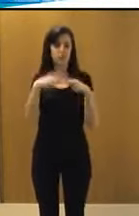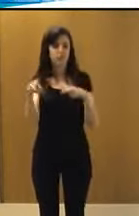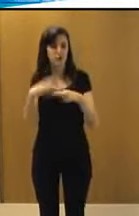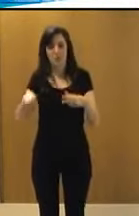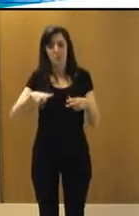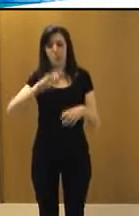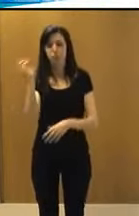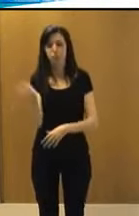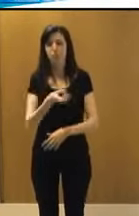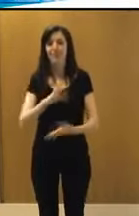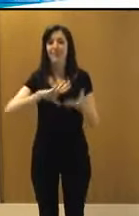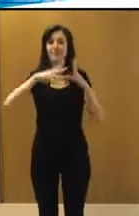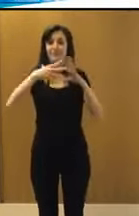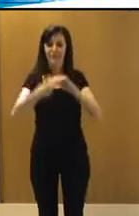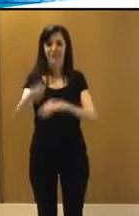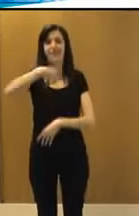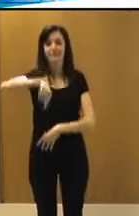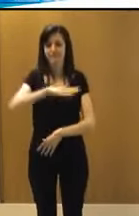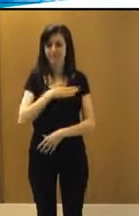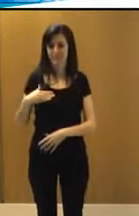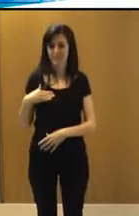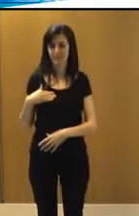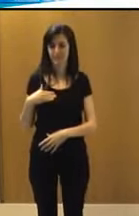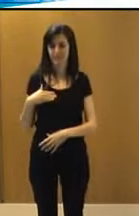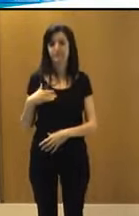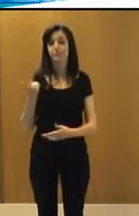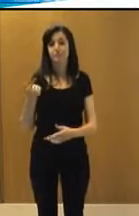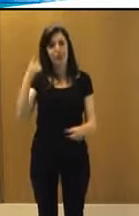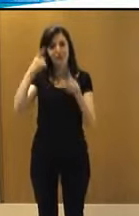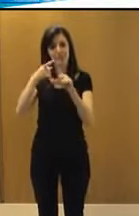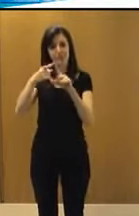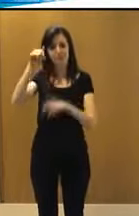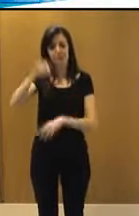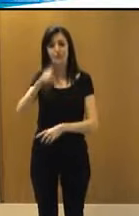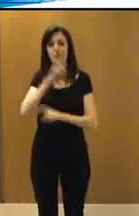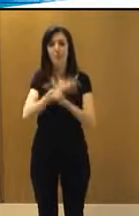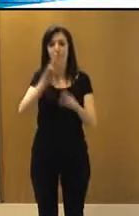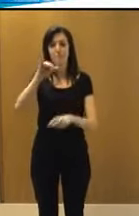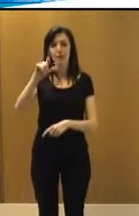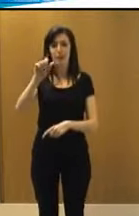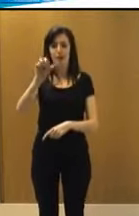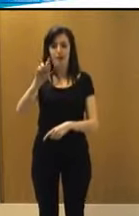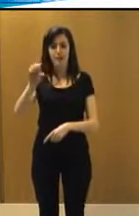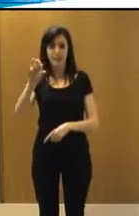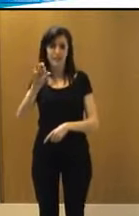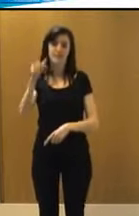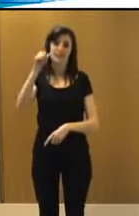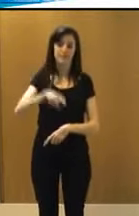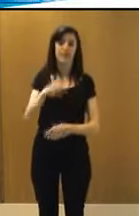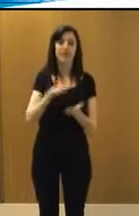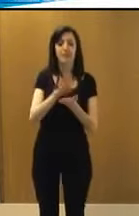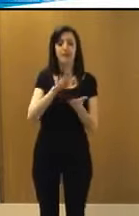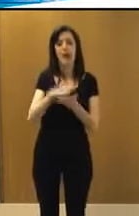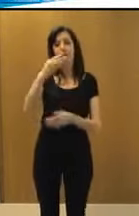programas, políticas o lo que sea ajustadas a lo que realmente ellos quieren. Eso es el objetivo de la Fundación Pilares y